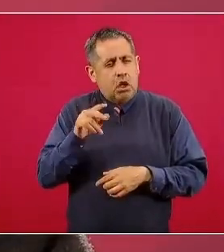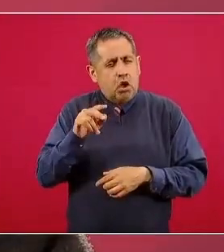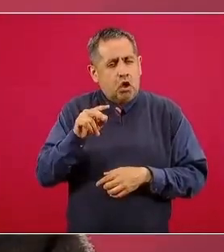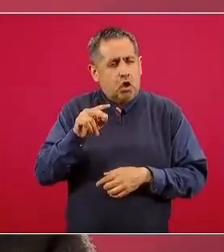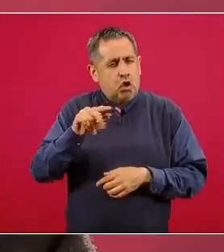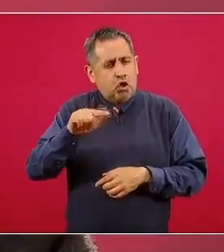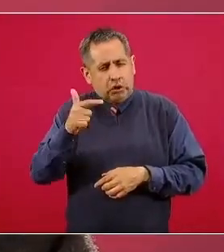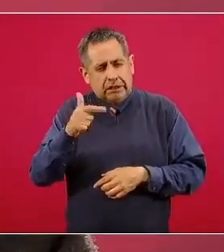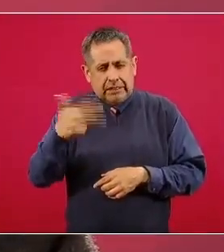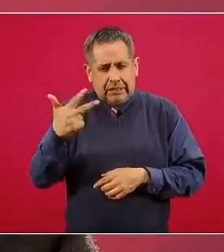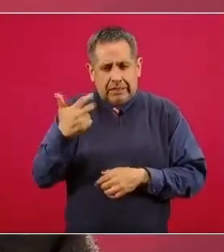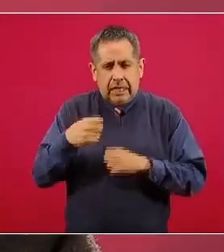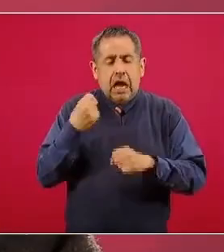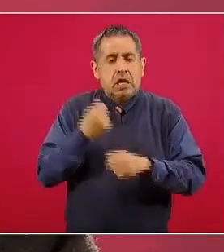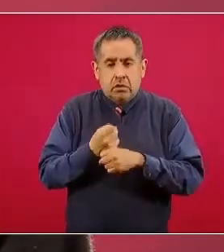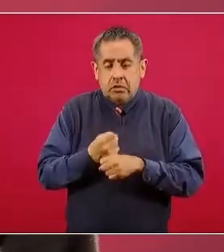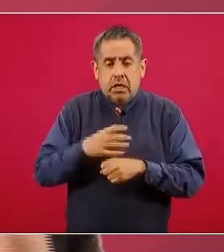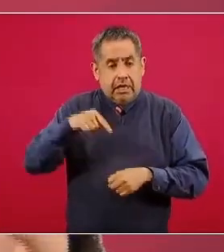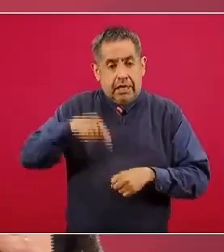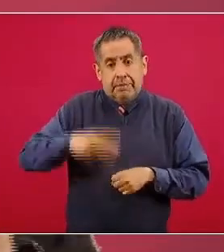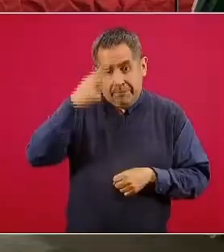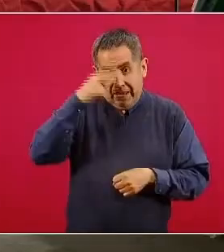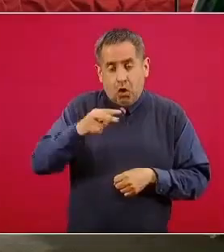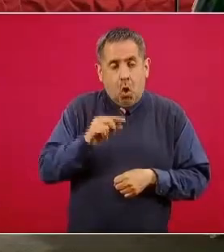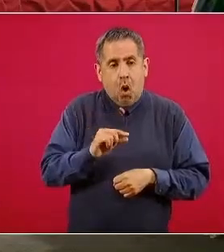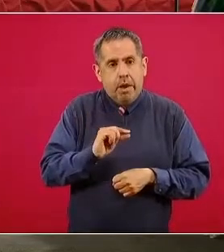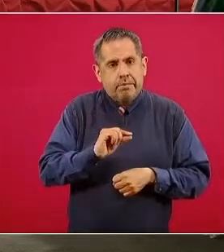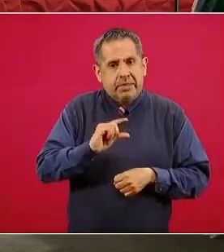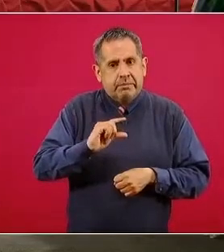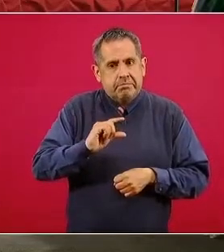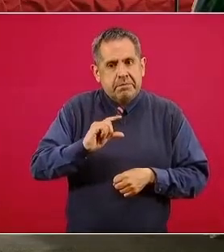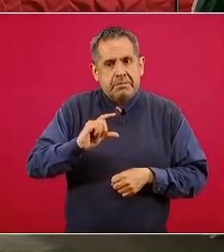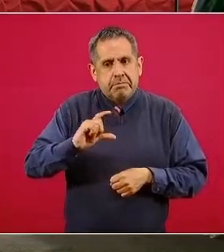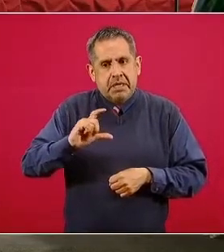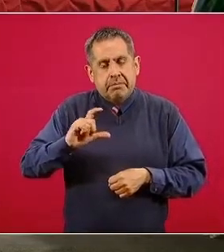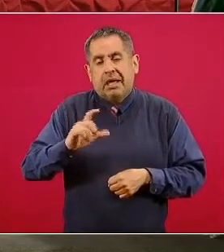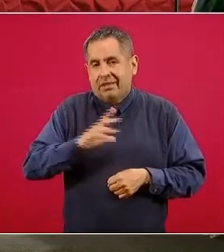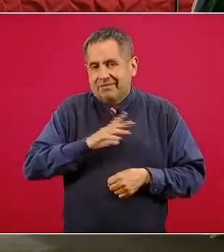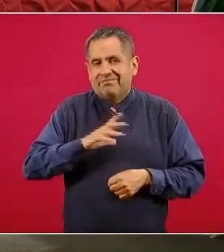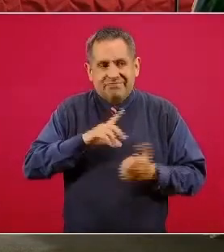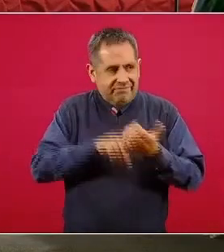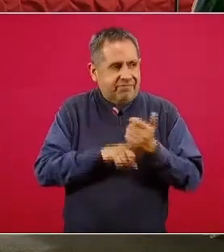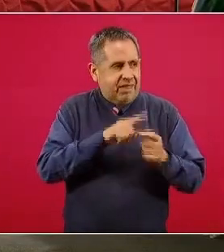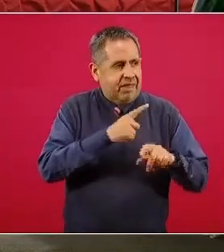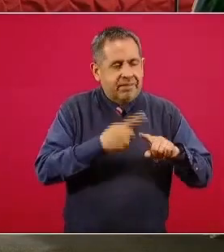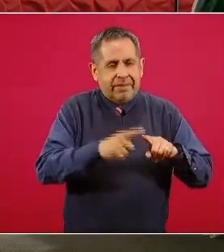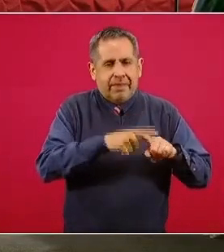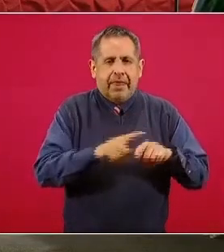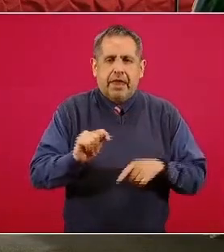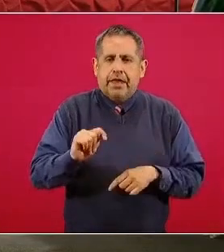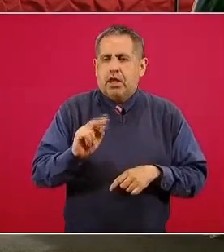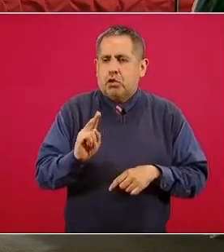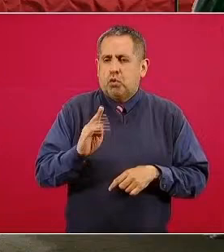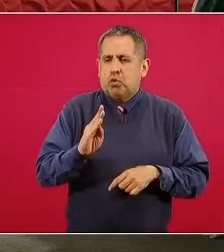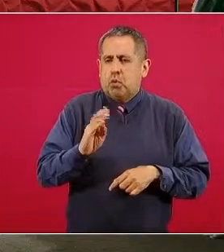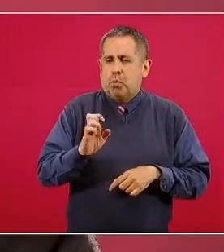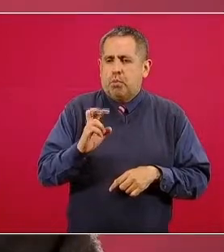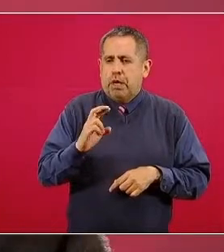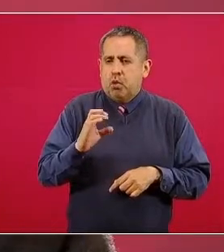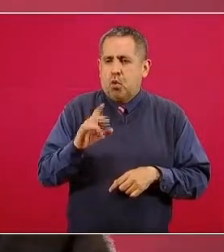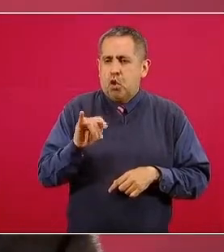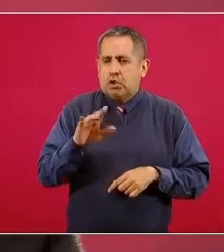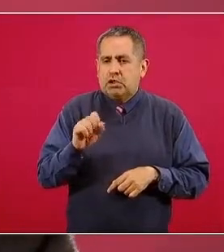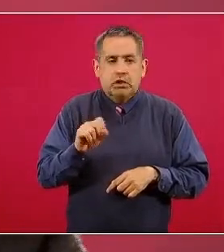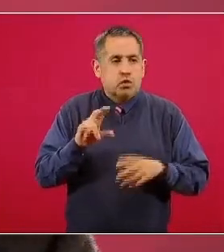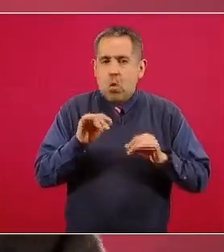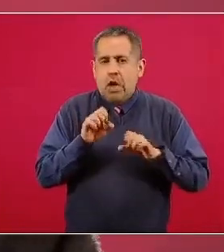13 años ya tenemos en México un incremento gradual de la incidencia de tuberculosis. Las razones son varias, no tiene que ver con